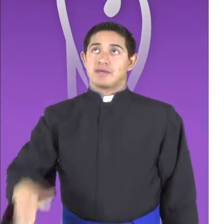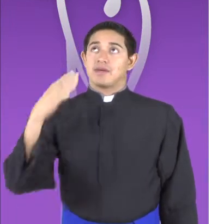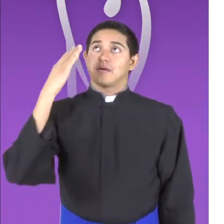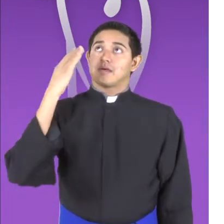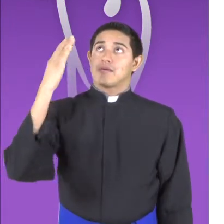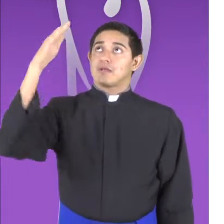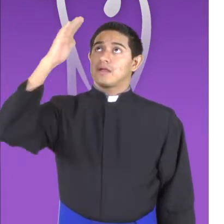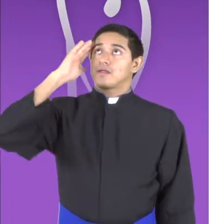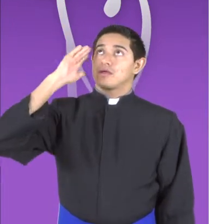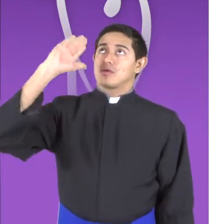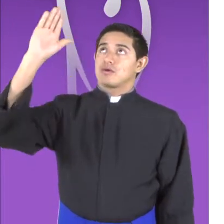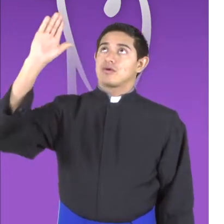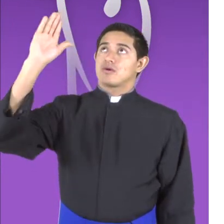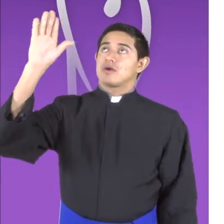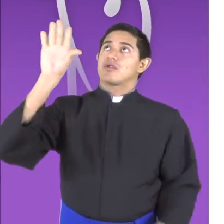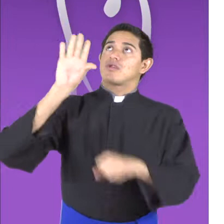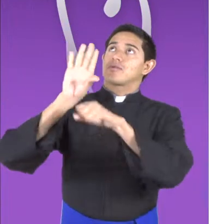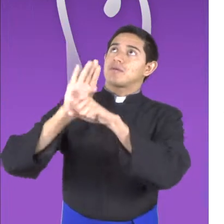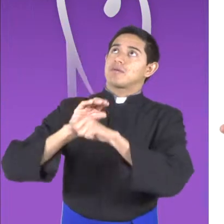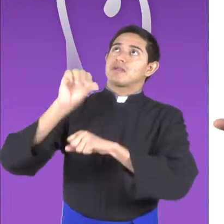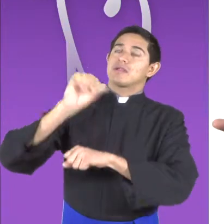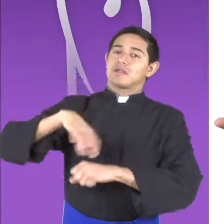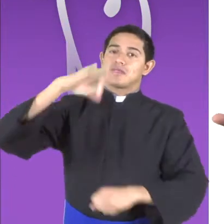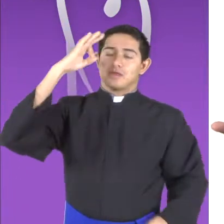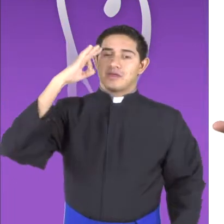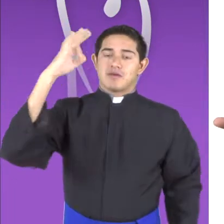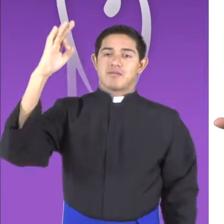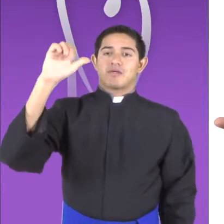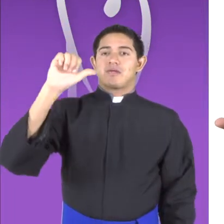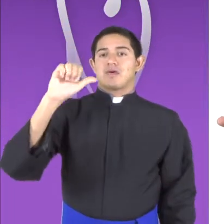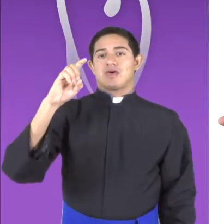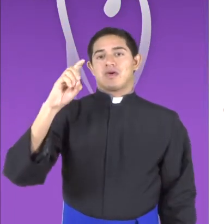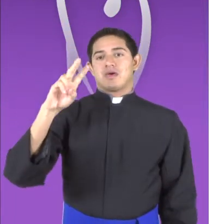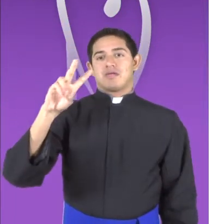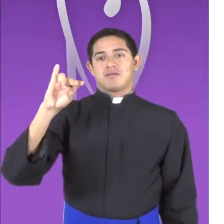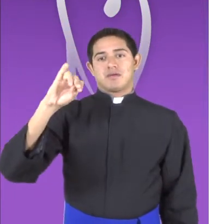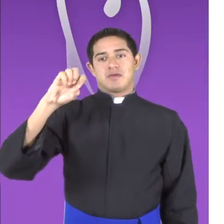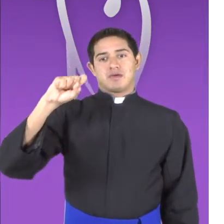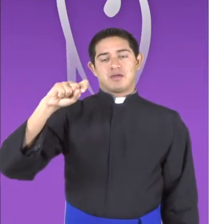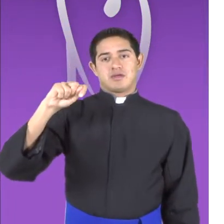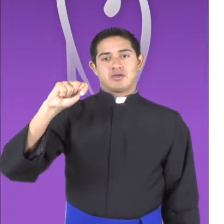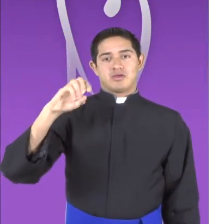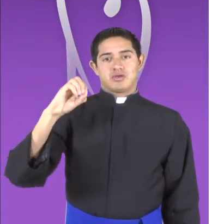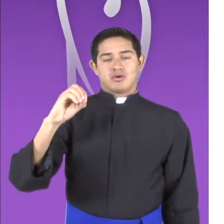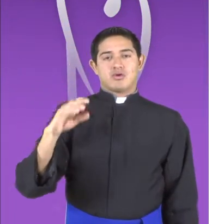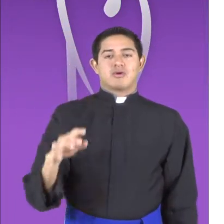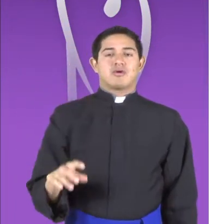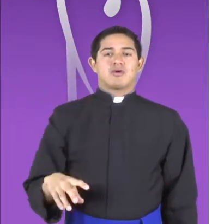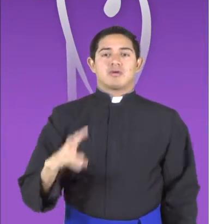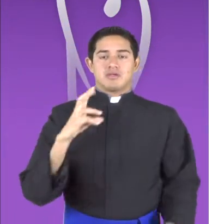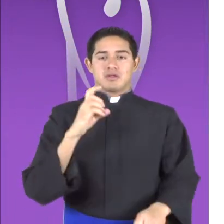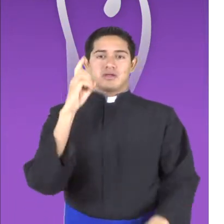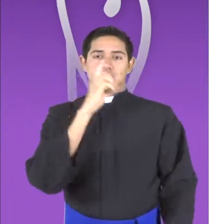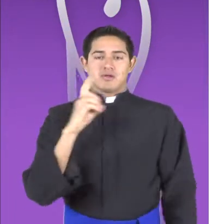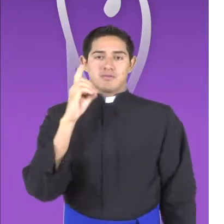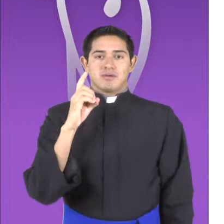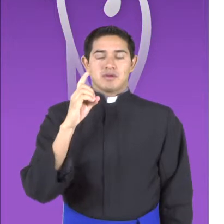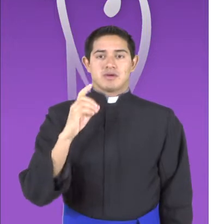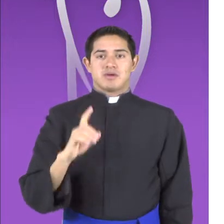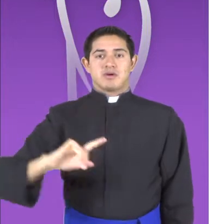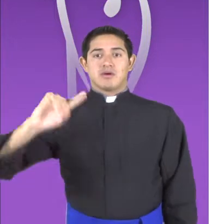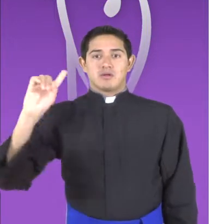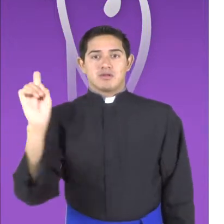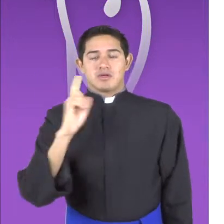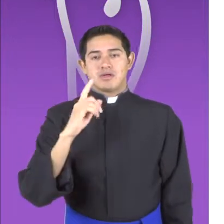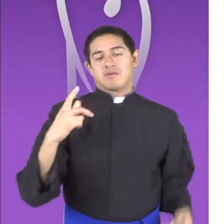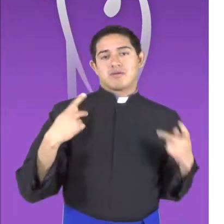Pidámosle al Señor que nos conceda en este tiempo de Adviento, en el tercer domingo específicamente,